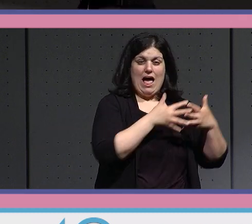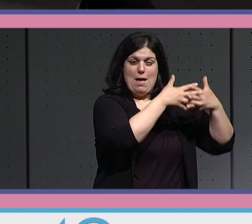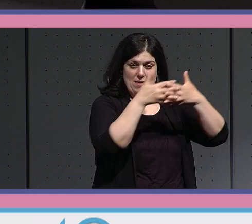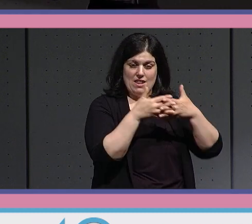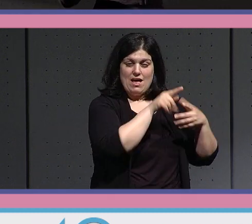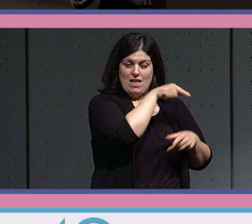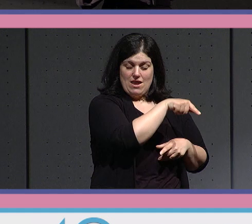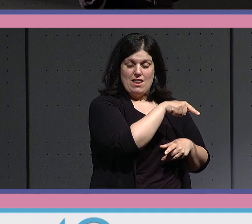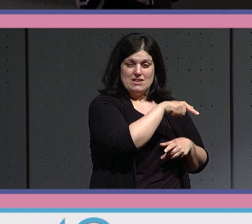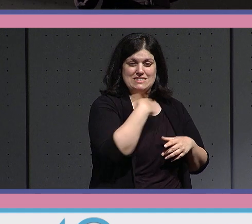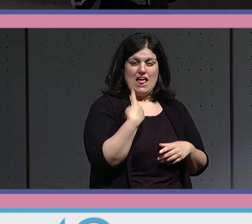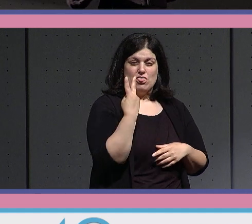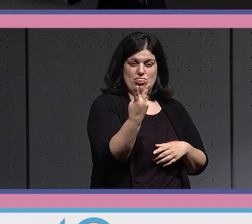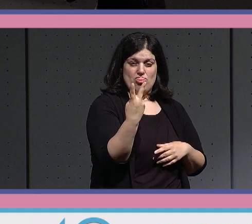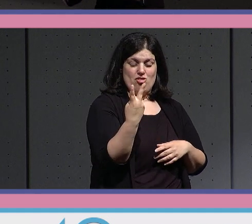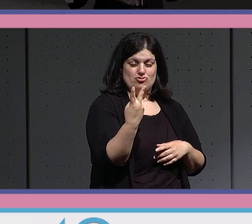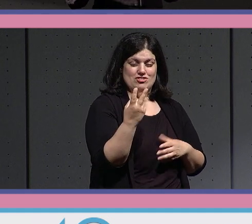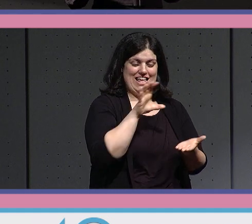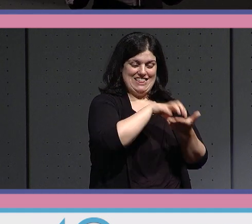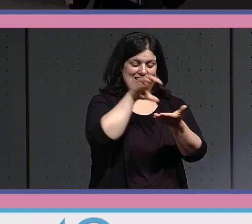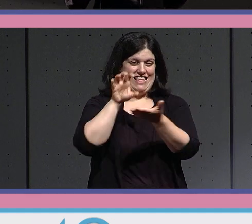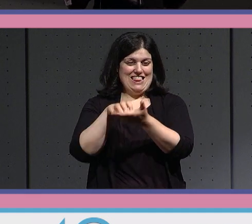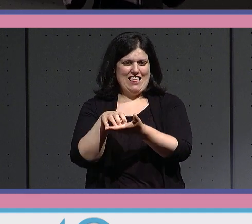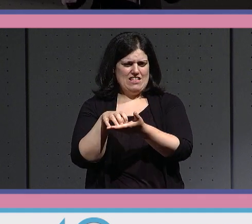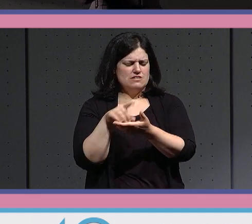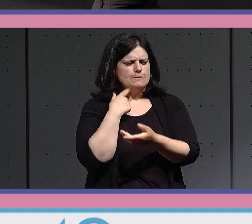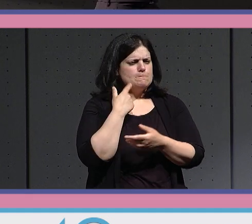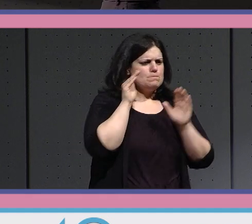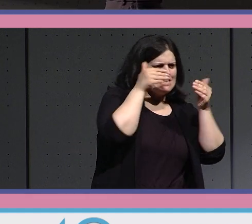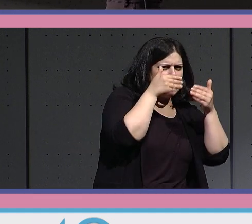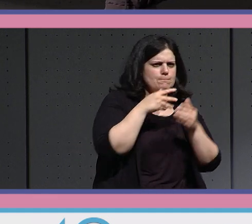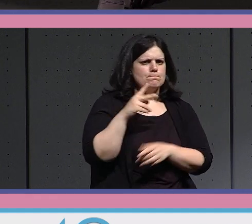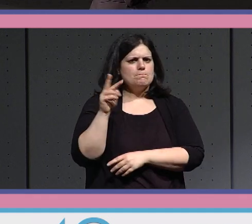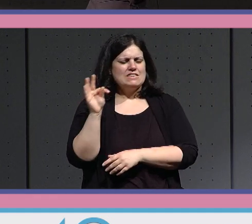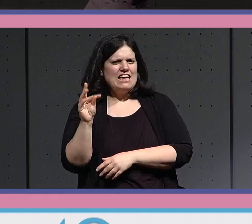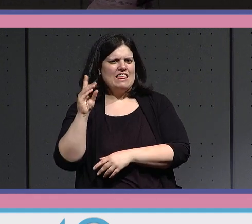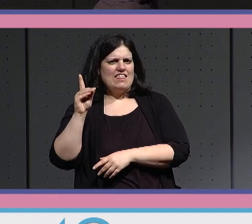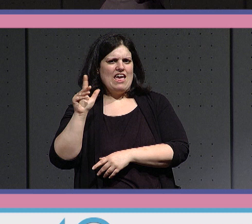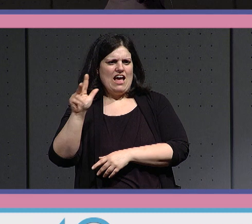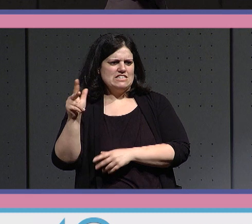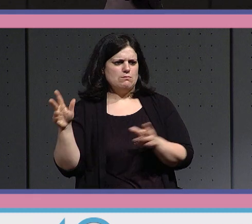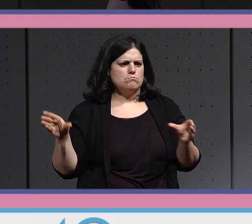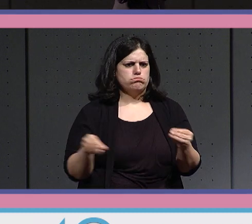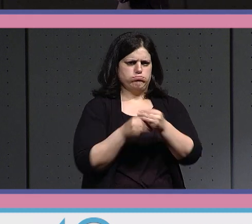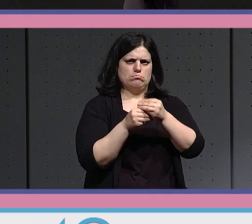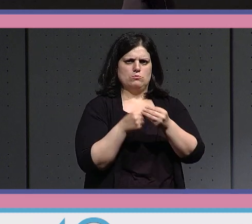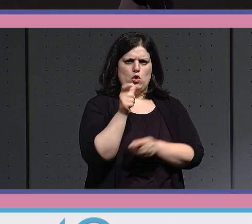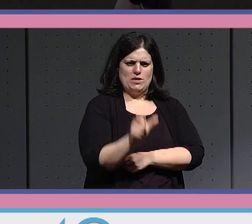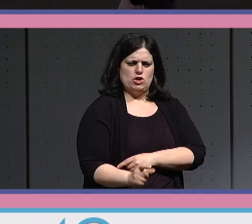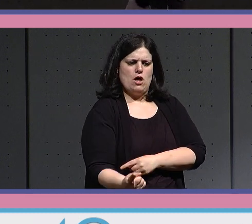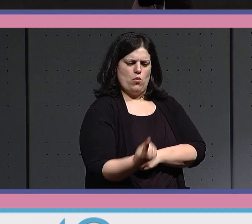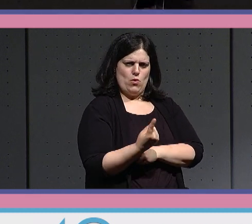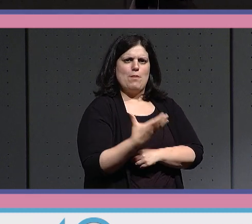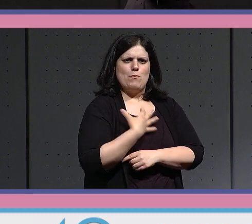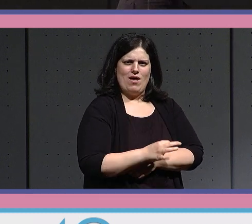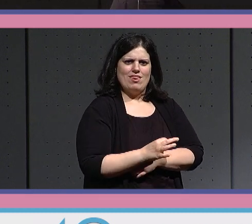que las dos entidades diagnósticas pueden ocurrir a la vez, que una persona puede tener TEA y puede tener TDAH, que es